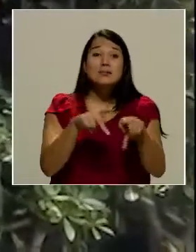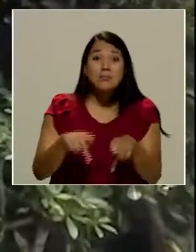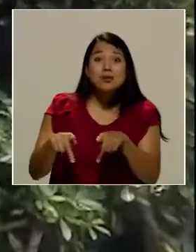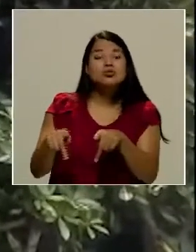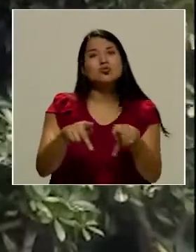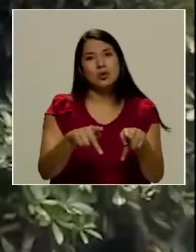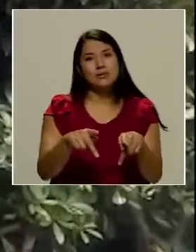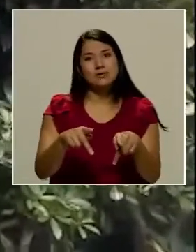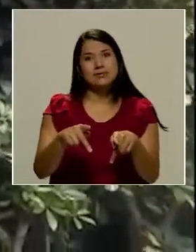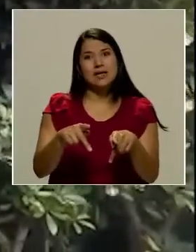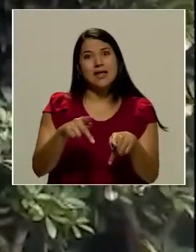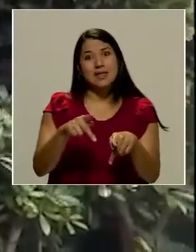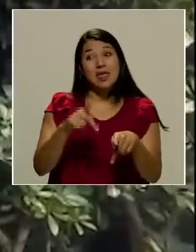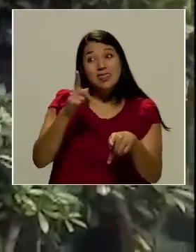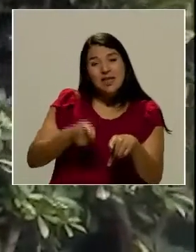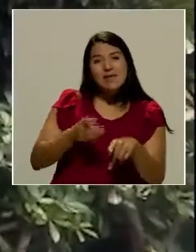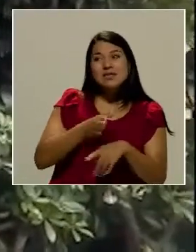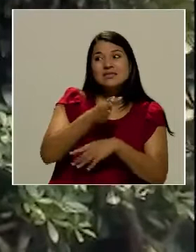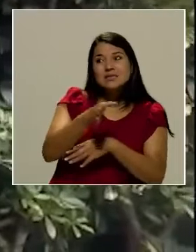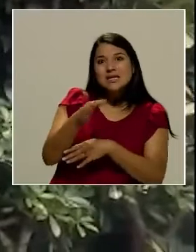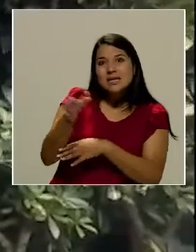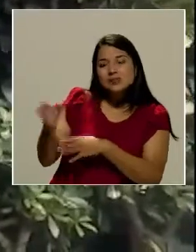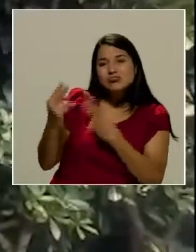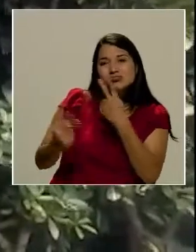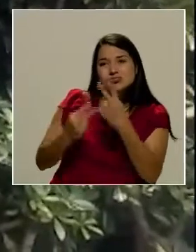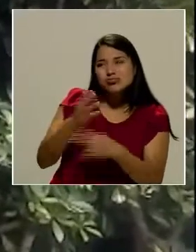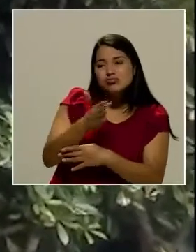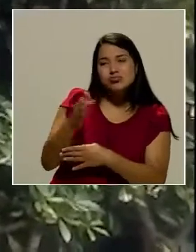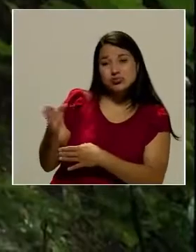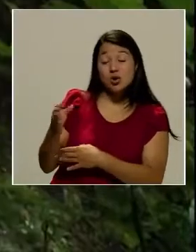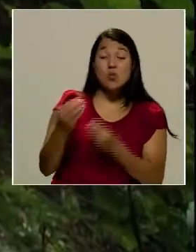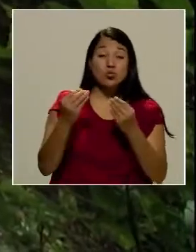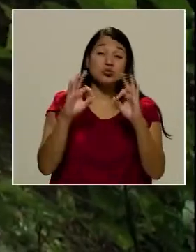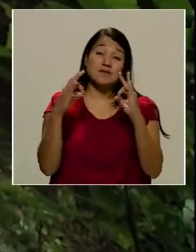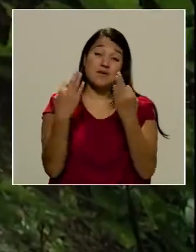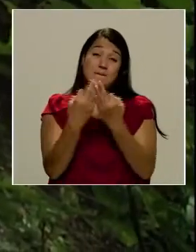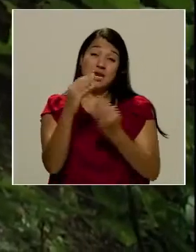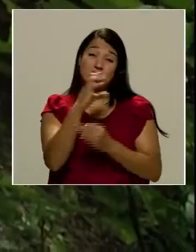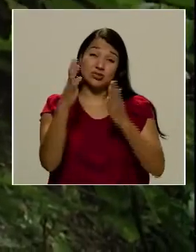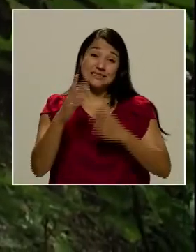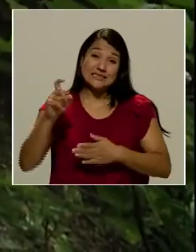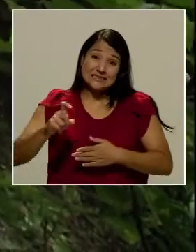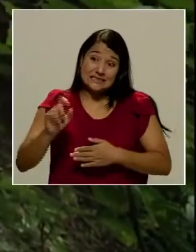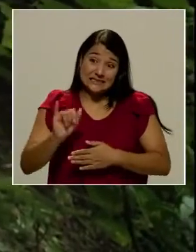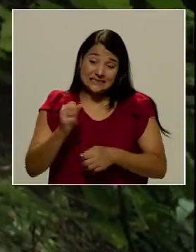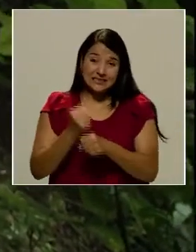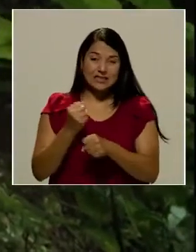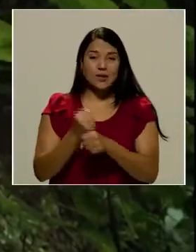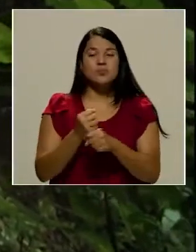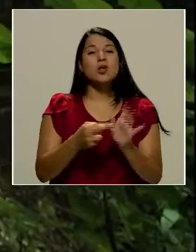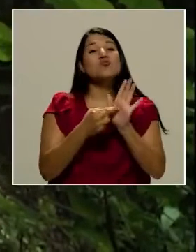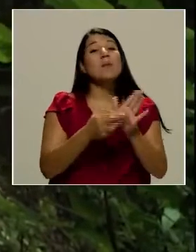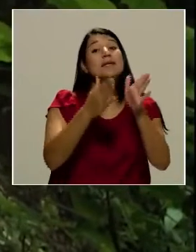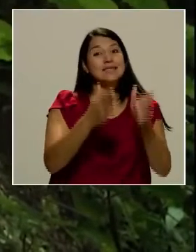sus destinos. Hay muchas familias costarricenses dependiendo de esto. Por su parte, el representante de la Cámara de